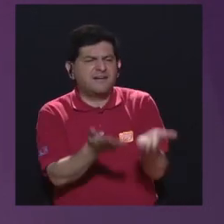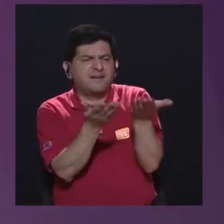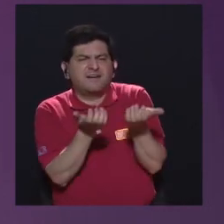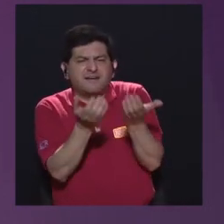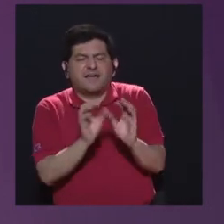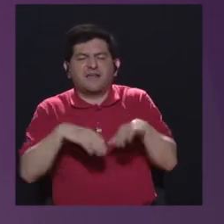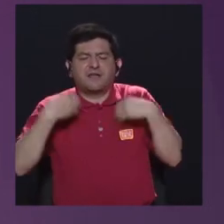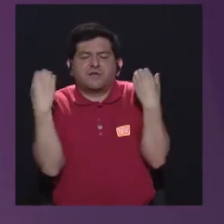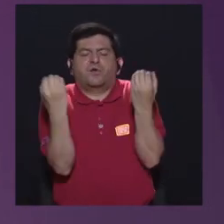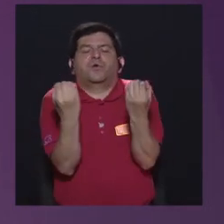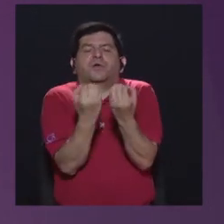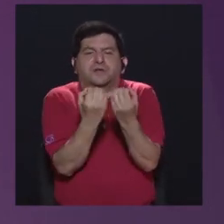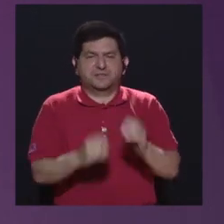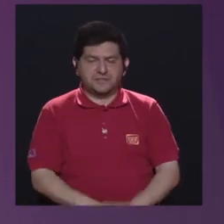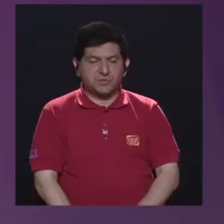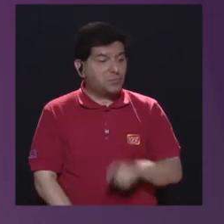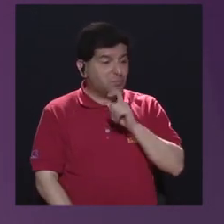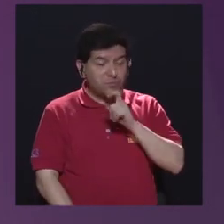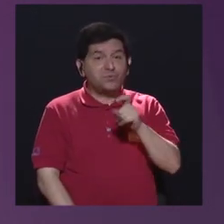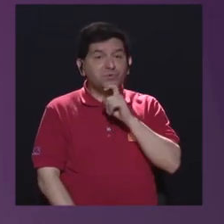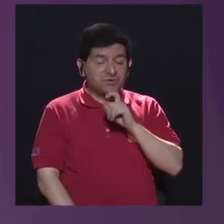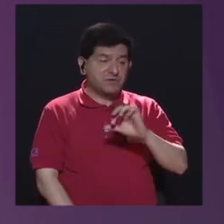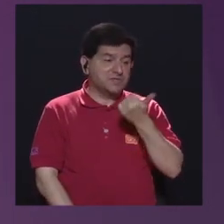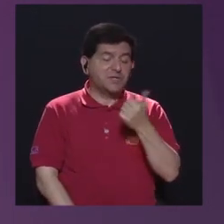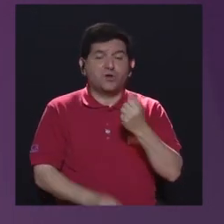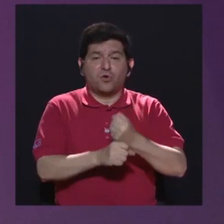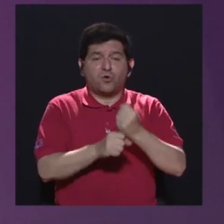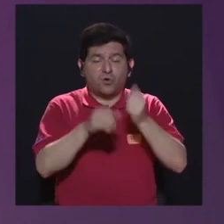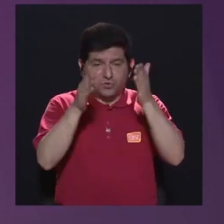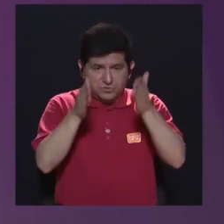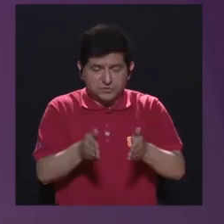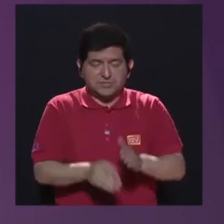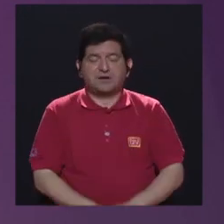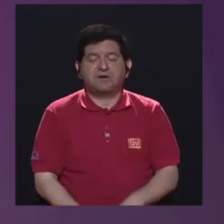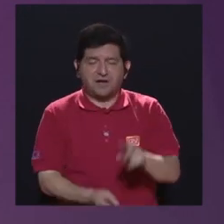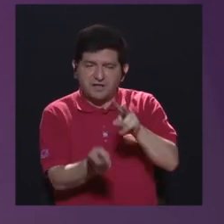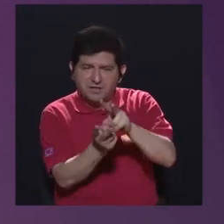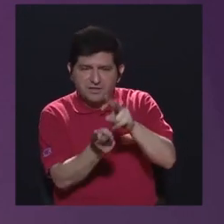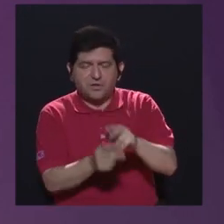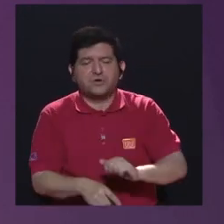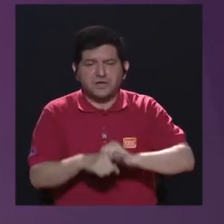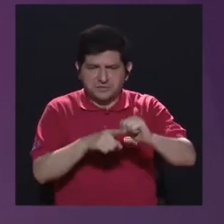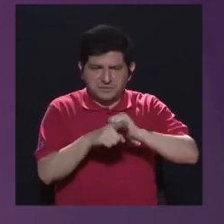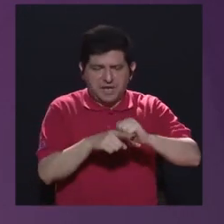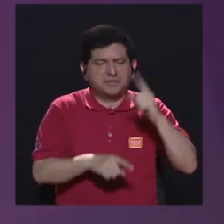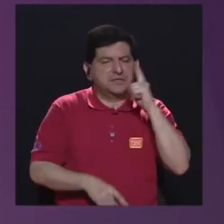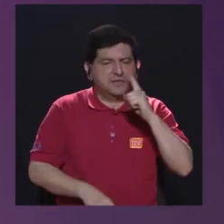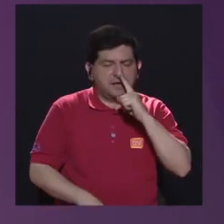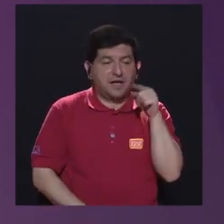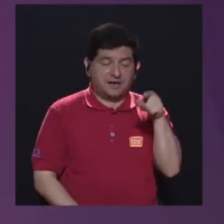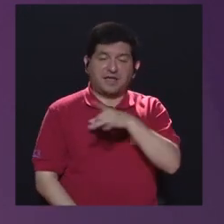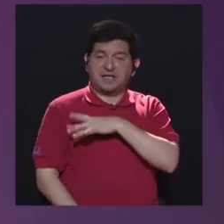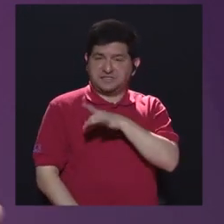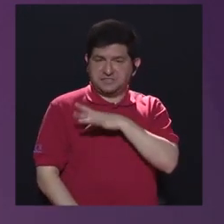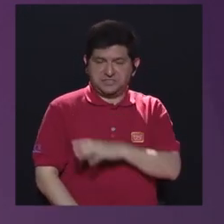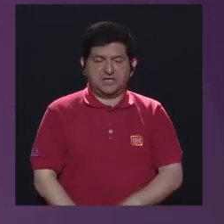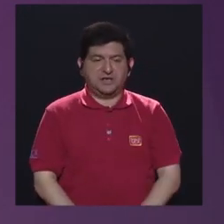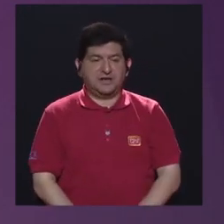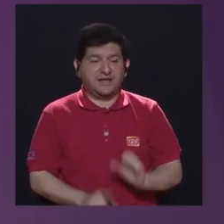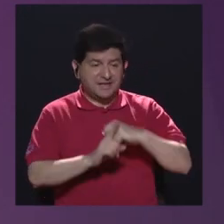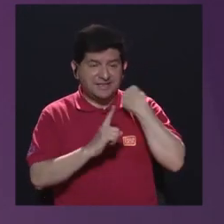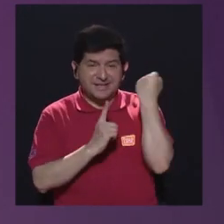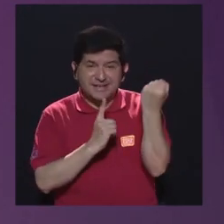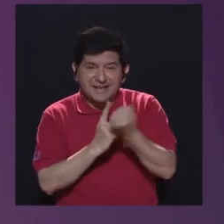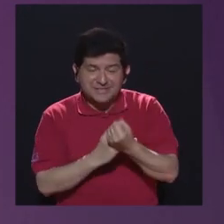queramos organizarnos. A mí, me cuesta mucho organizarme con otros trabajadores sexuales que practican la prostitución o prostitutas en Chile, pero porque esta sociedad